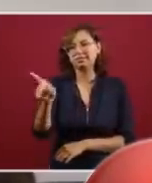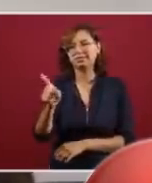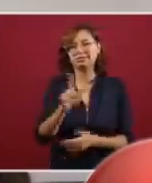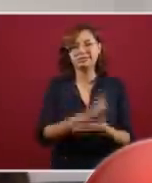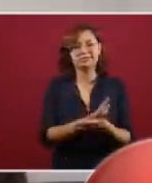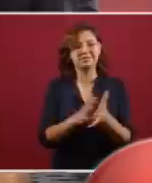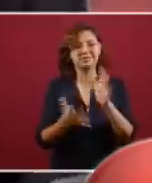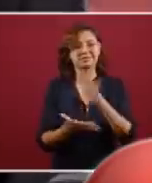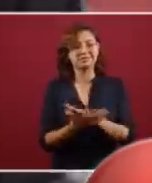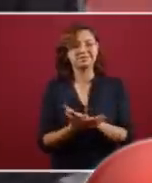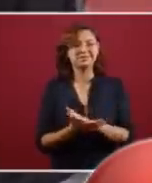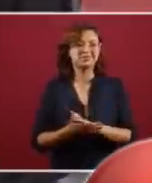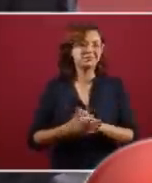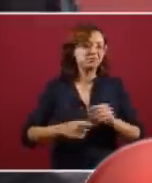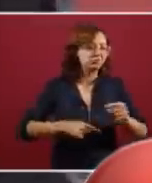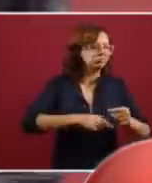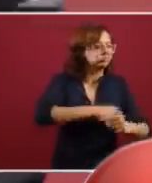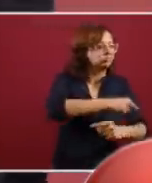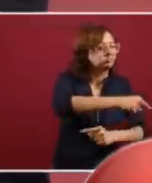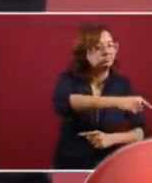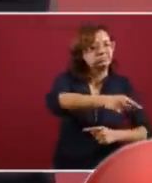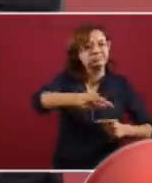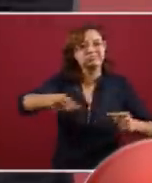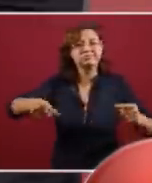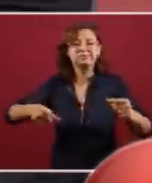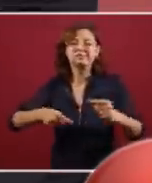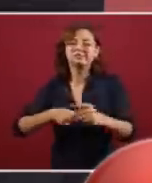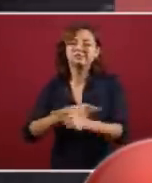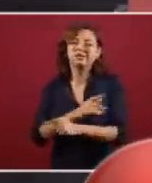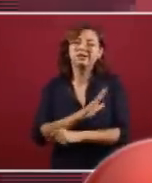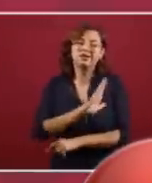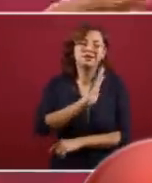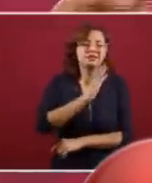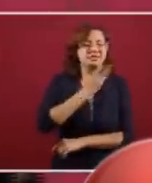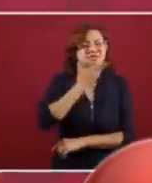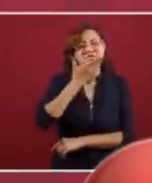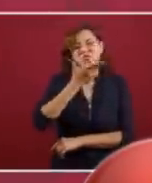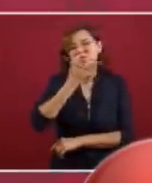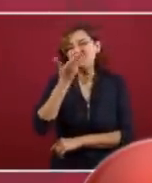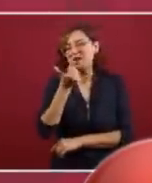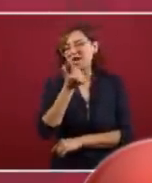Entonces, esas prácticas deben de desaparecer por completo,